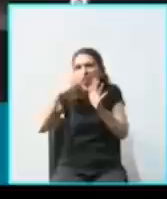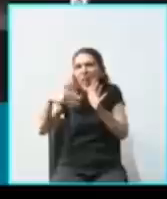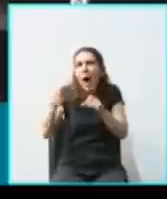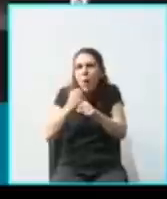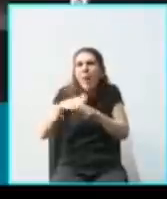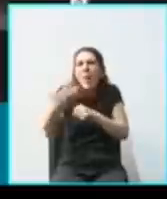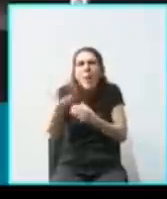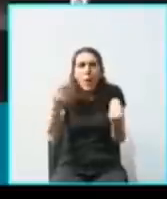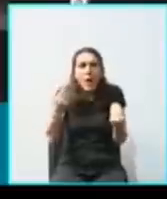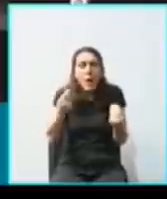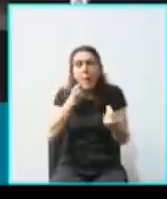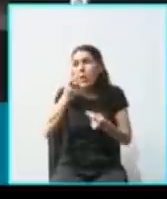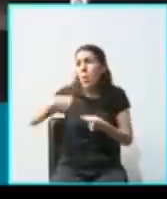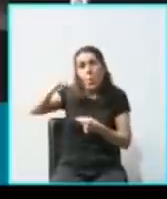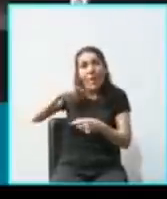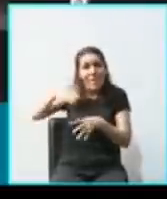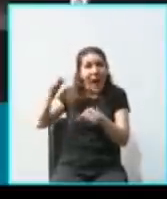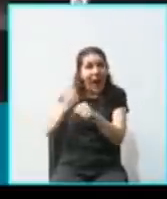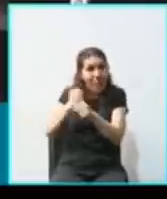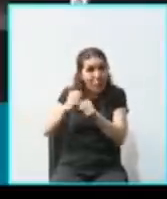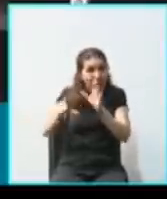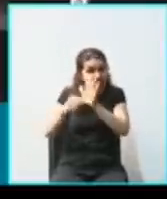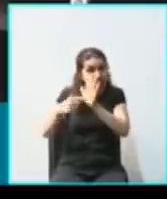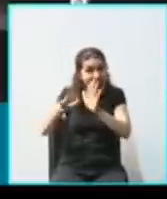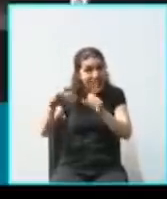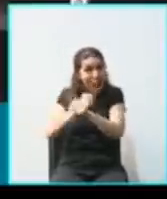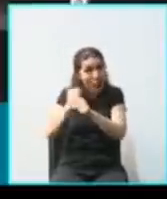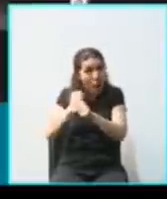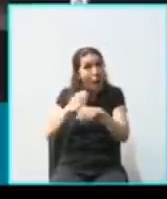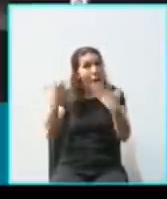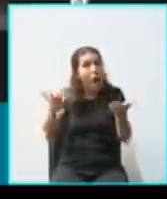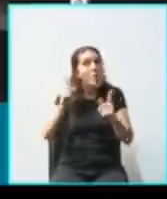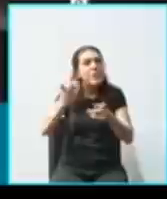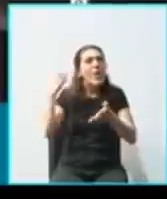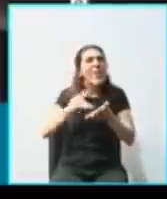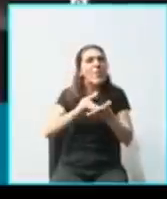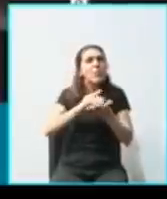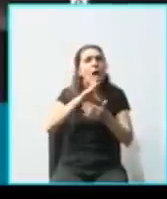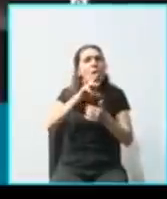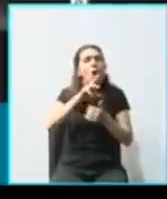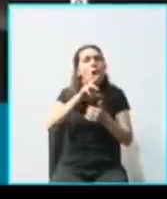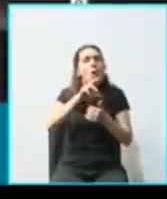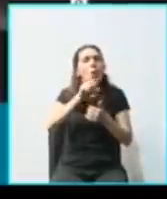hoy ustedes van a aprobar esto, viene Argentina, como acá lo dijo el diputado Bilardo, Bolsonaro.